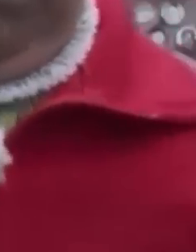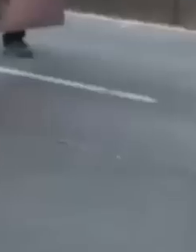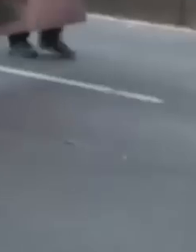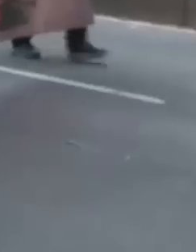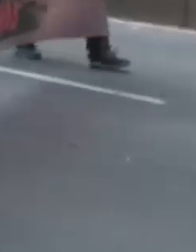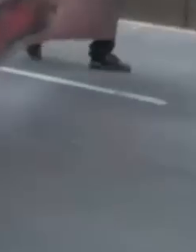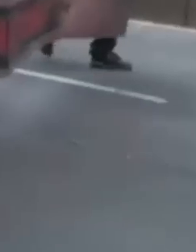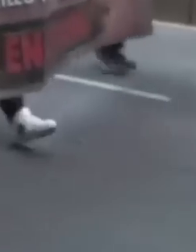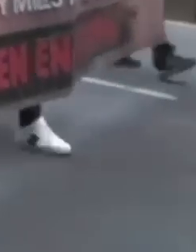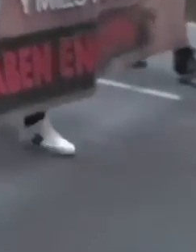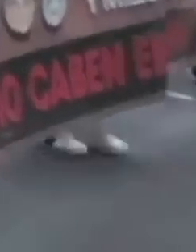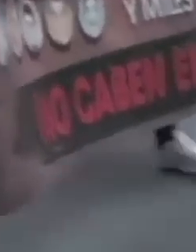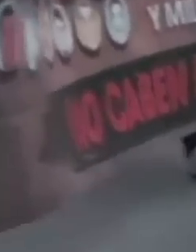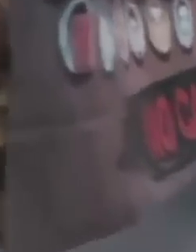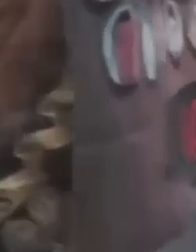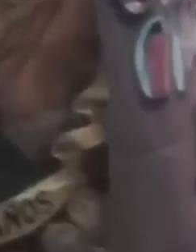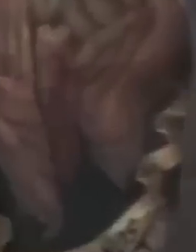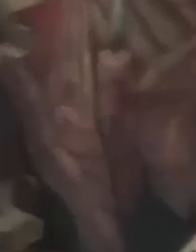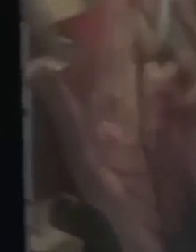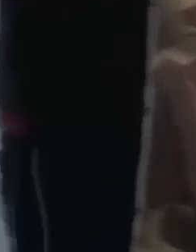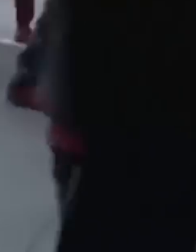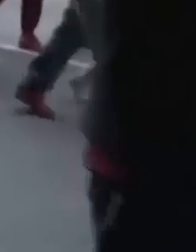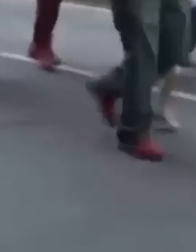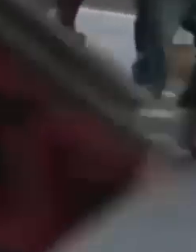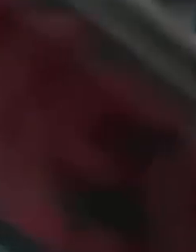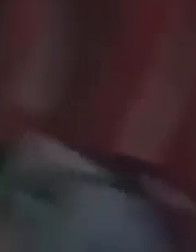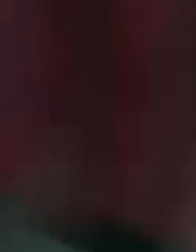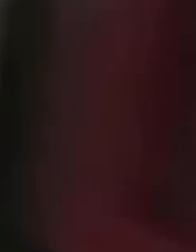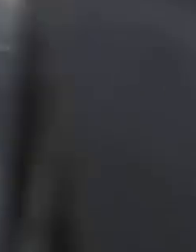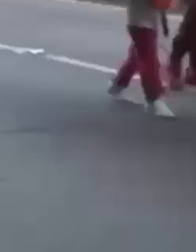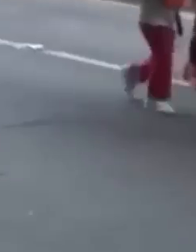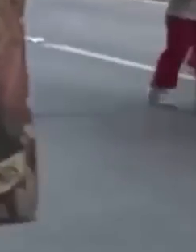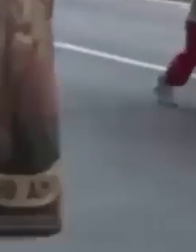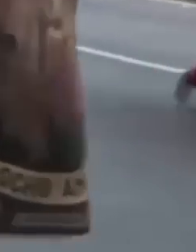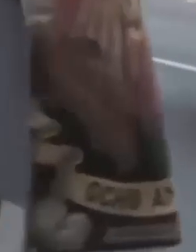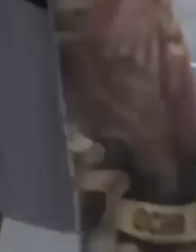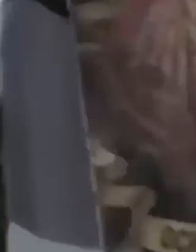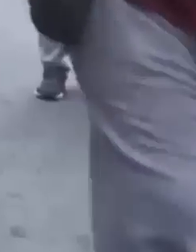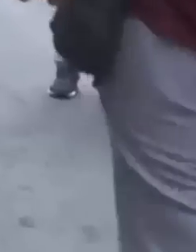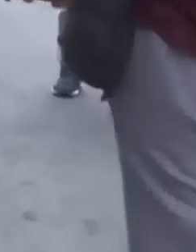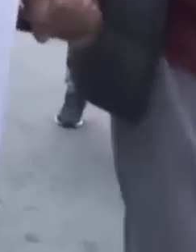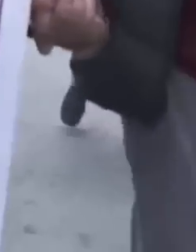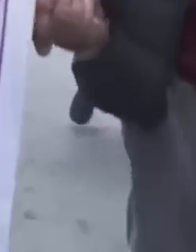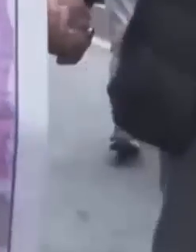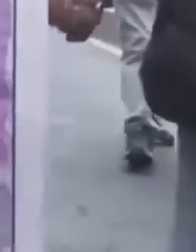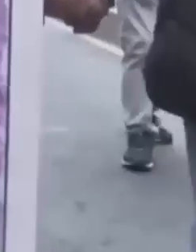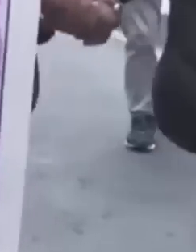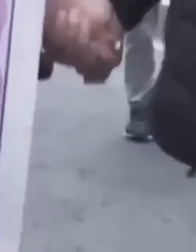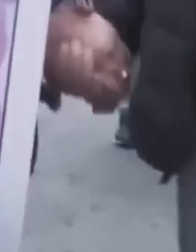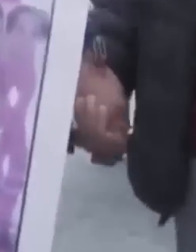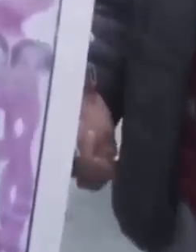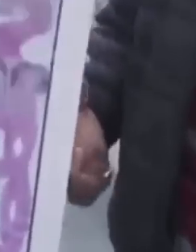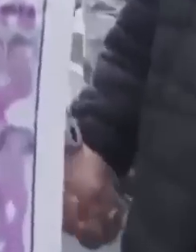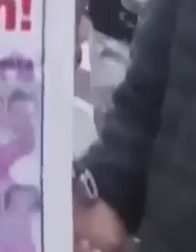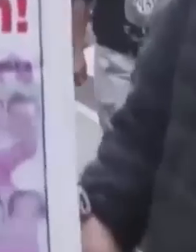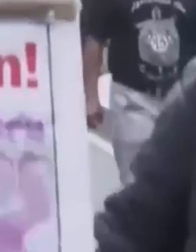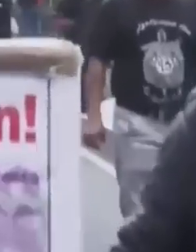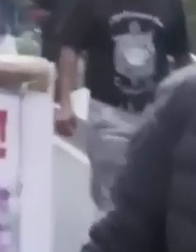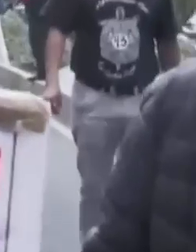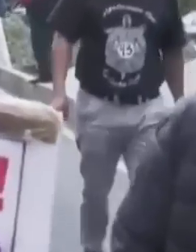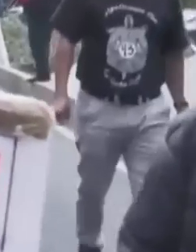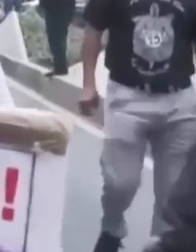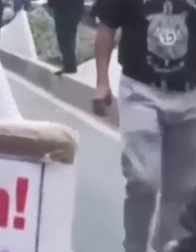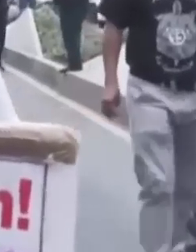los Derechos Humanos, donde lamentó la falta de cooperación de dependencias federales mexicanas, como las Secretarías de la Defensa Nacional y de Marina, en